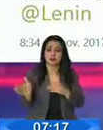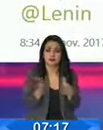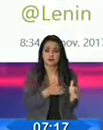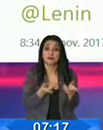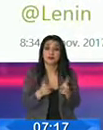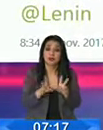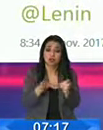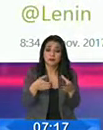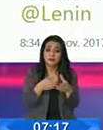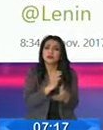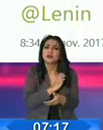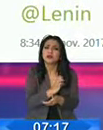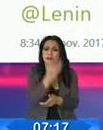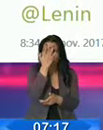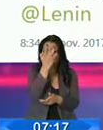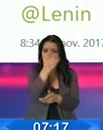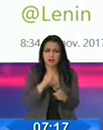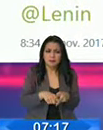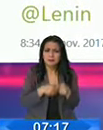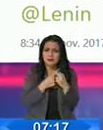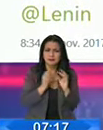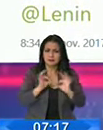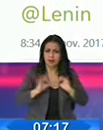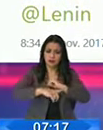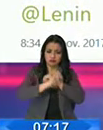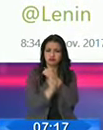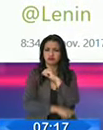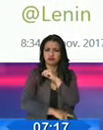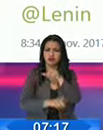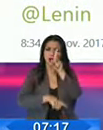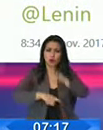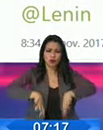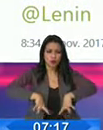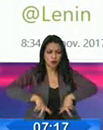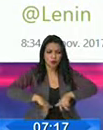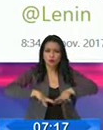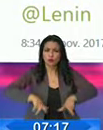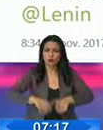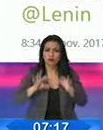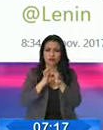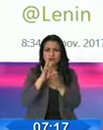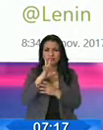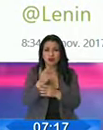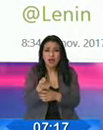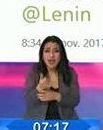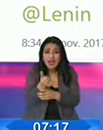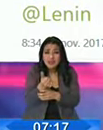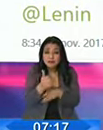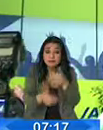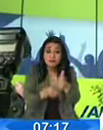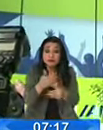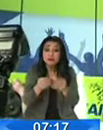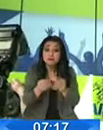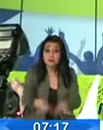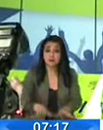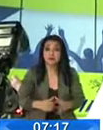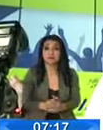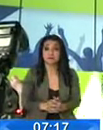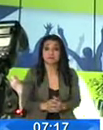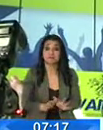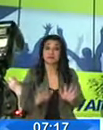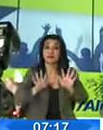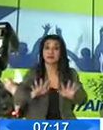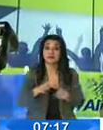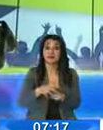comisión de ética por qué no se activó para sancionar a tanto corrupto metido en AP que casi se cargue el proceso? Así, la situación